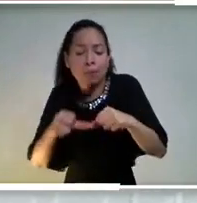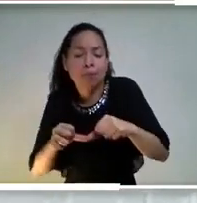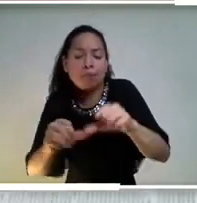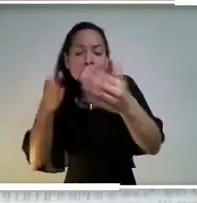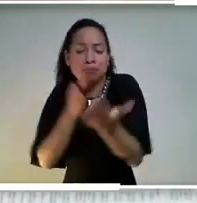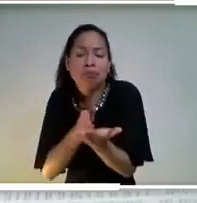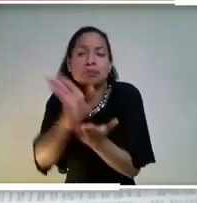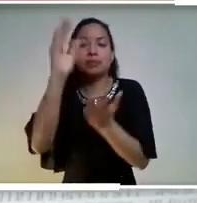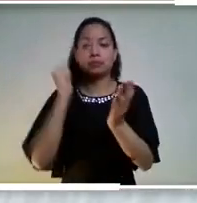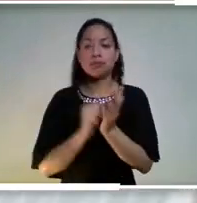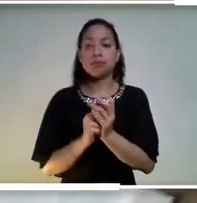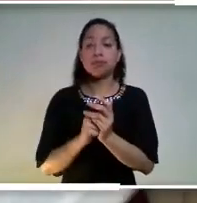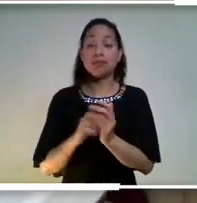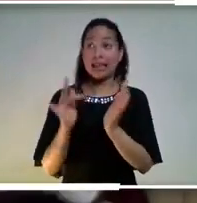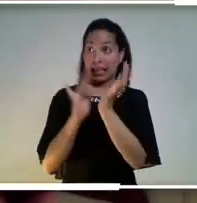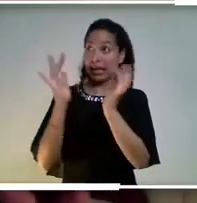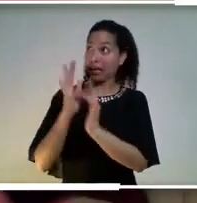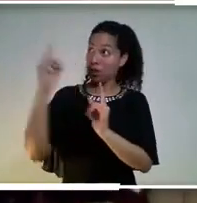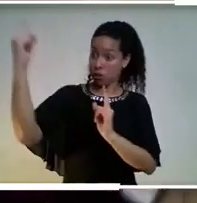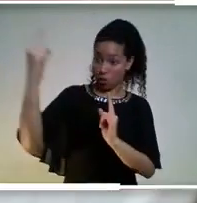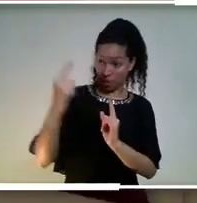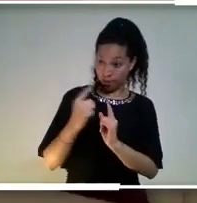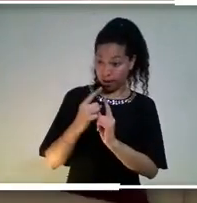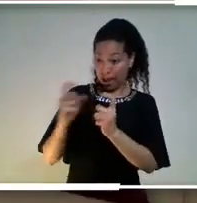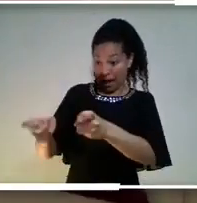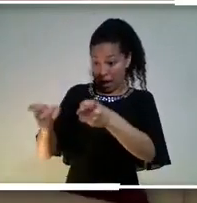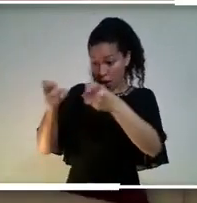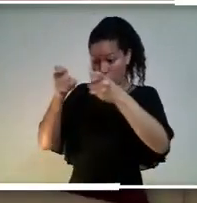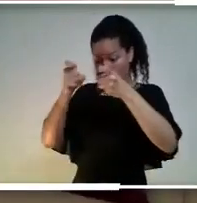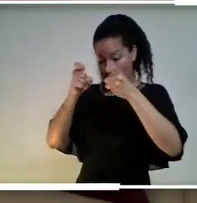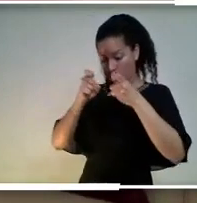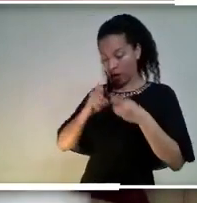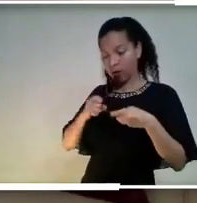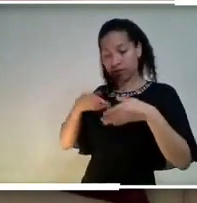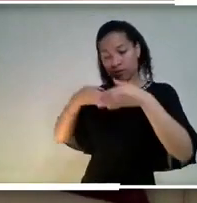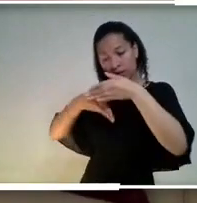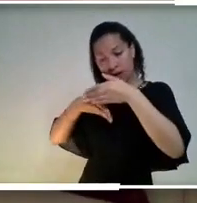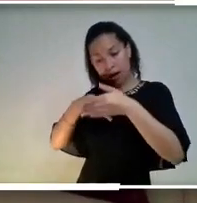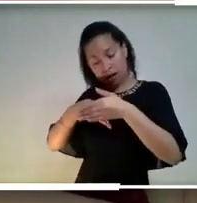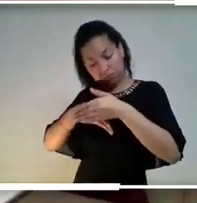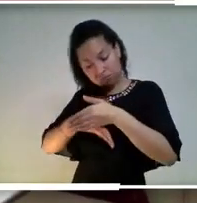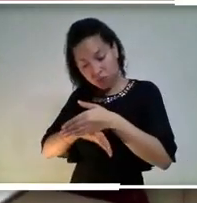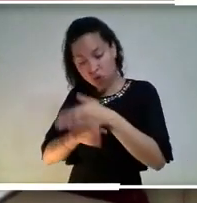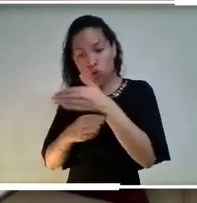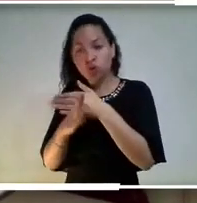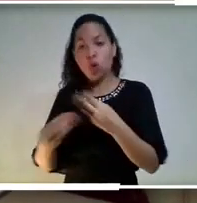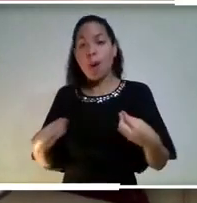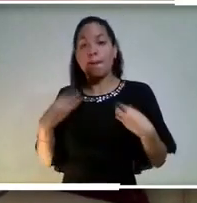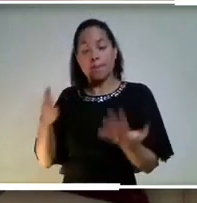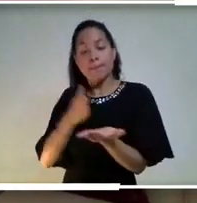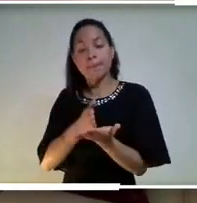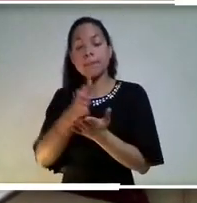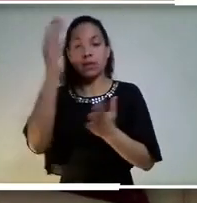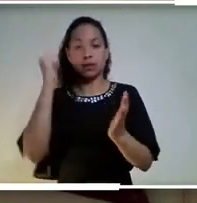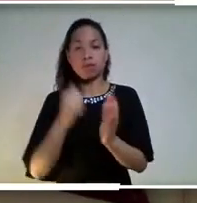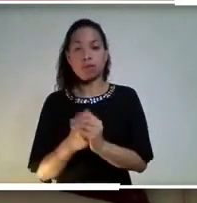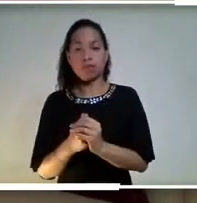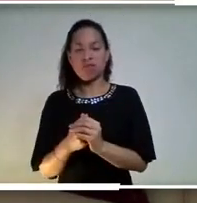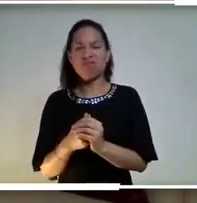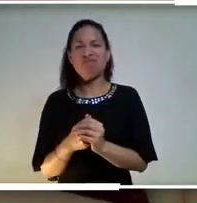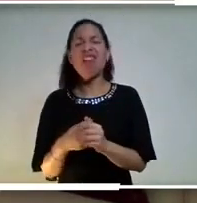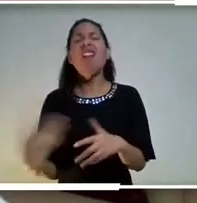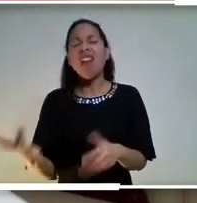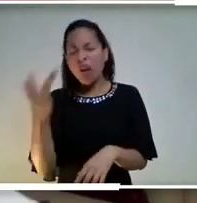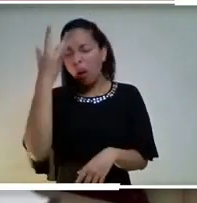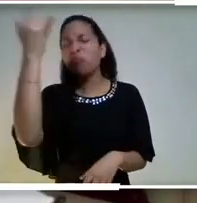apuntarse de dónde viene entonces a la teoría de que el alma es inmortal no de la palabra de dios por cierto sino de la